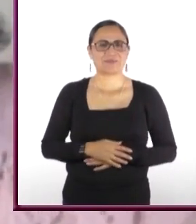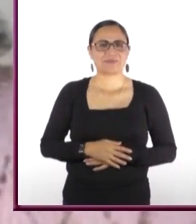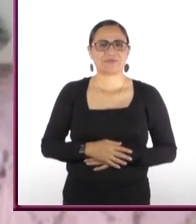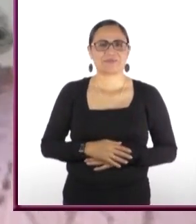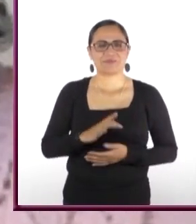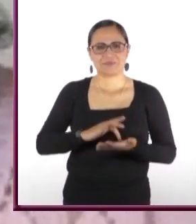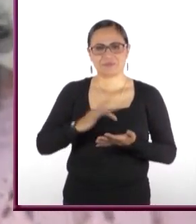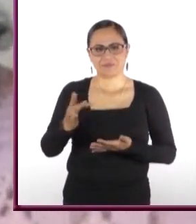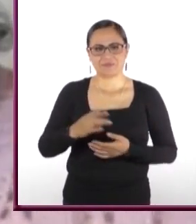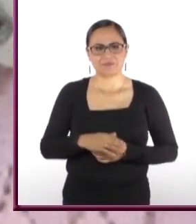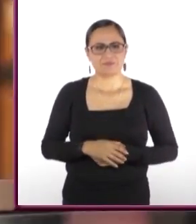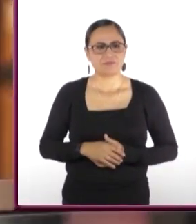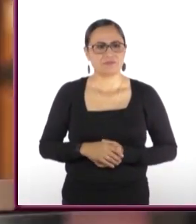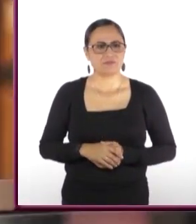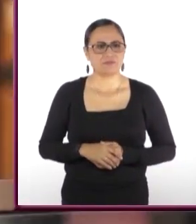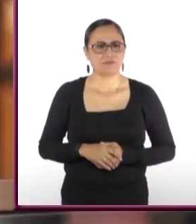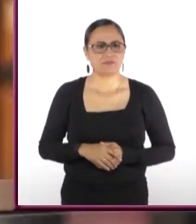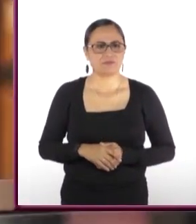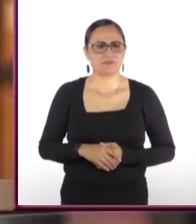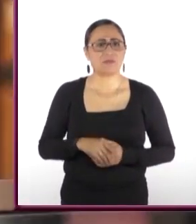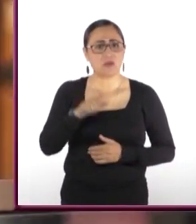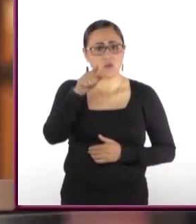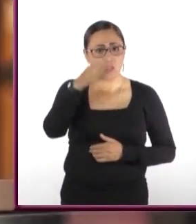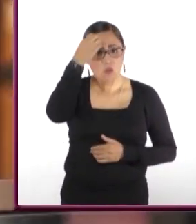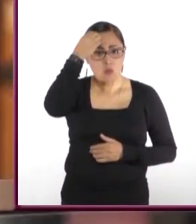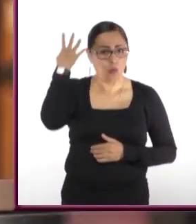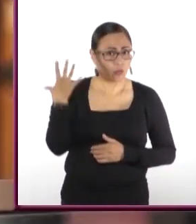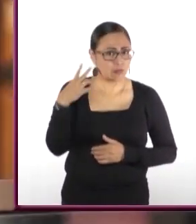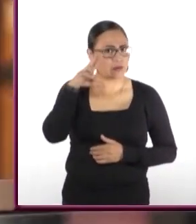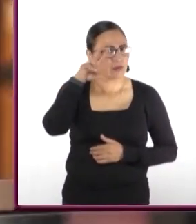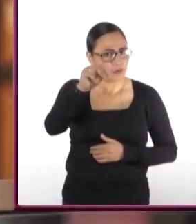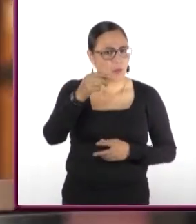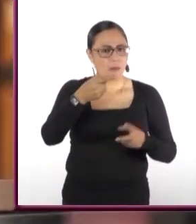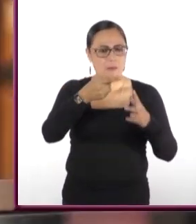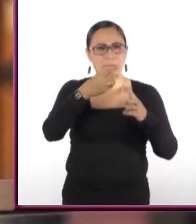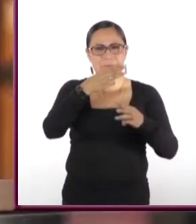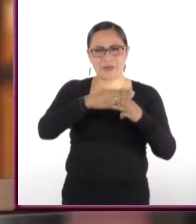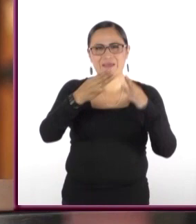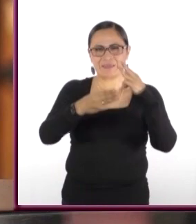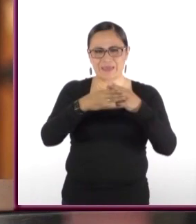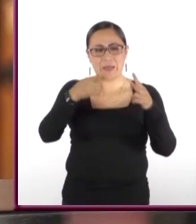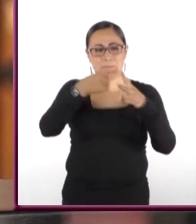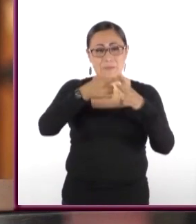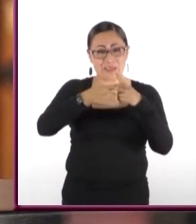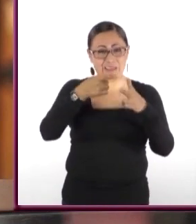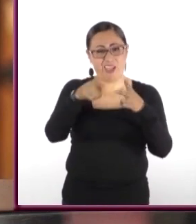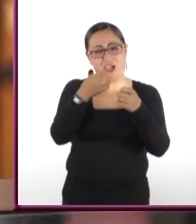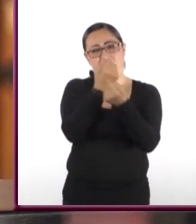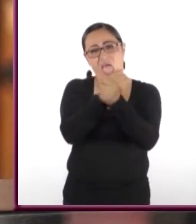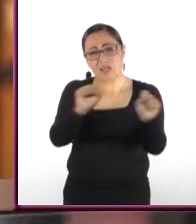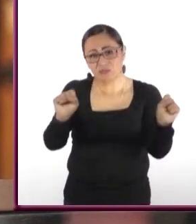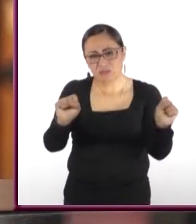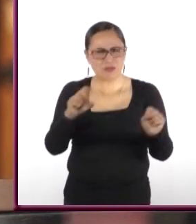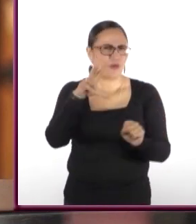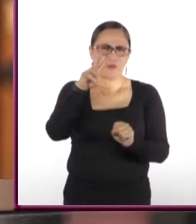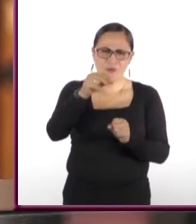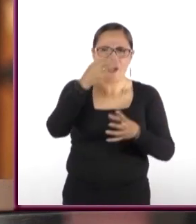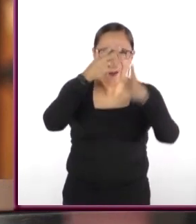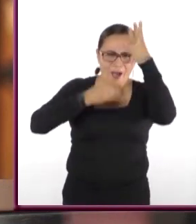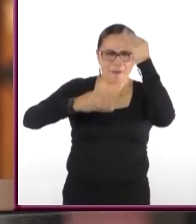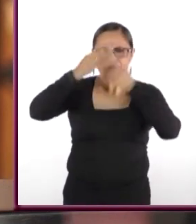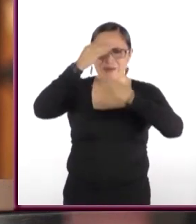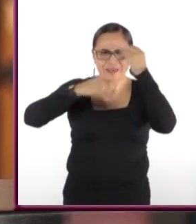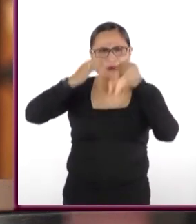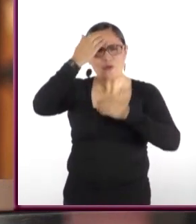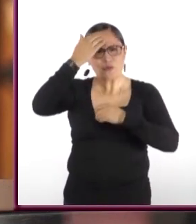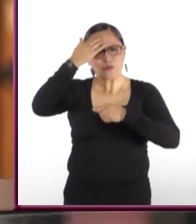ustedes. Gracias. Y no lo olviden, las matemáticas no son nada aburridas. Aprendamos de